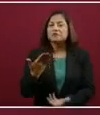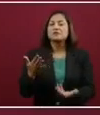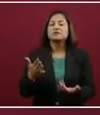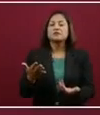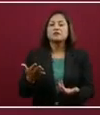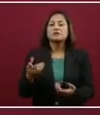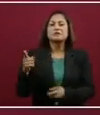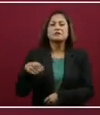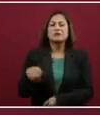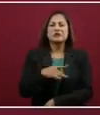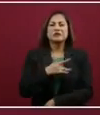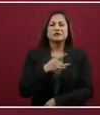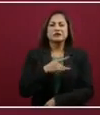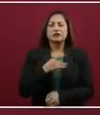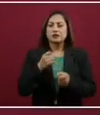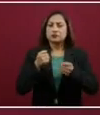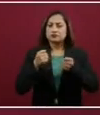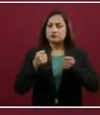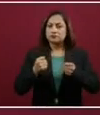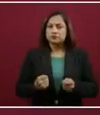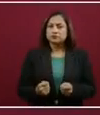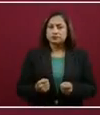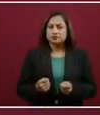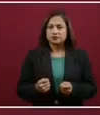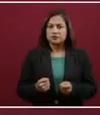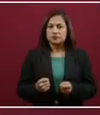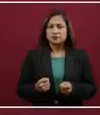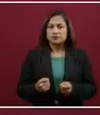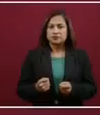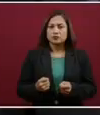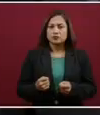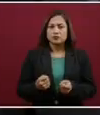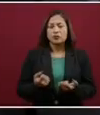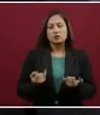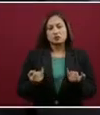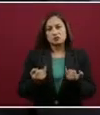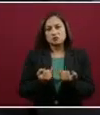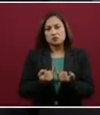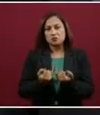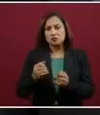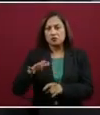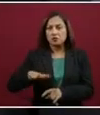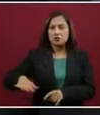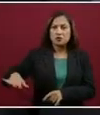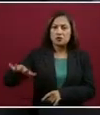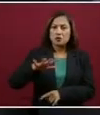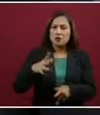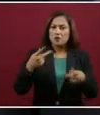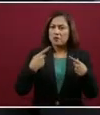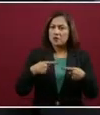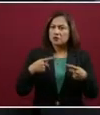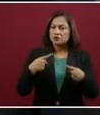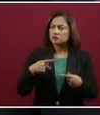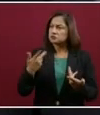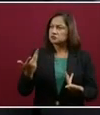la seguridad de los habitantes de estos países.